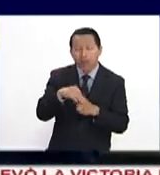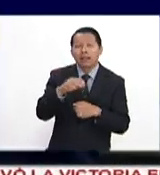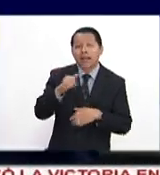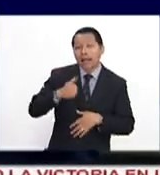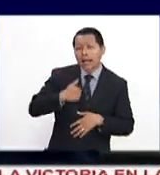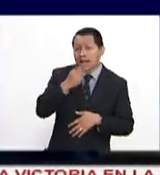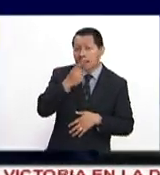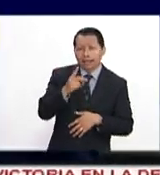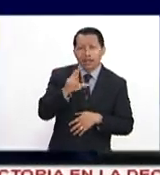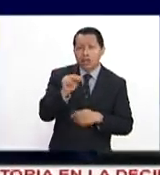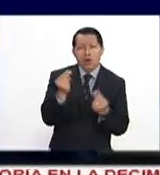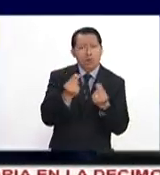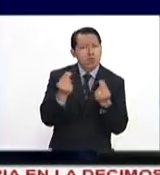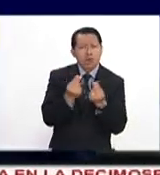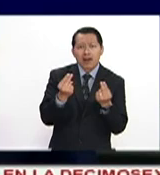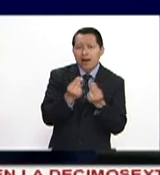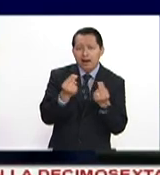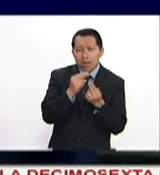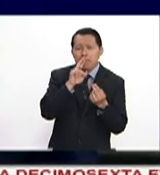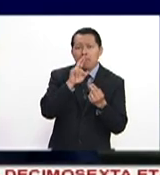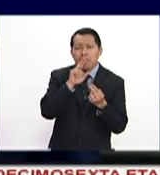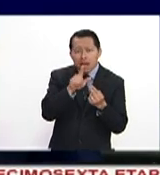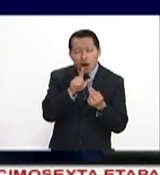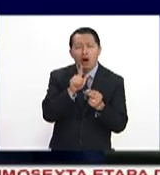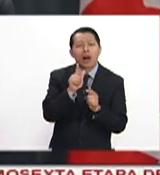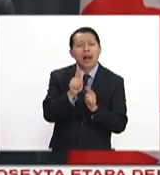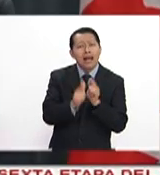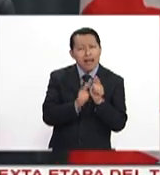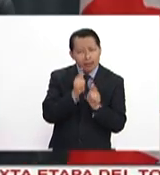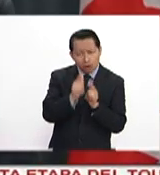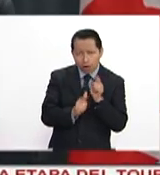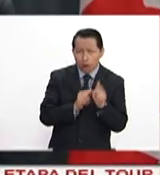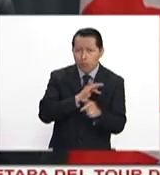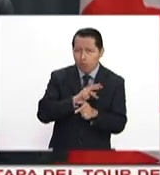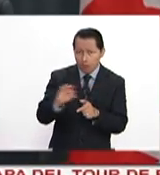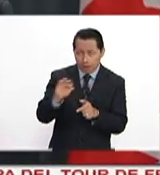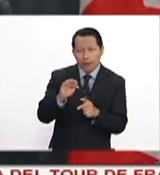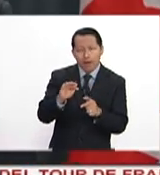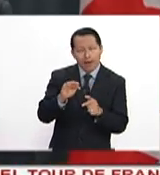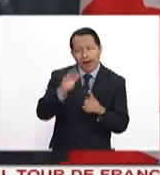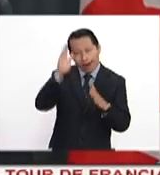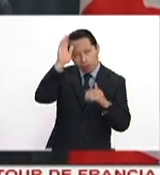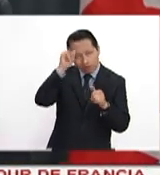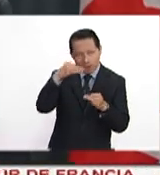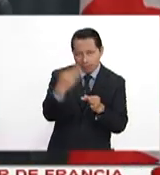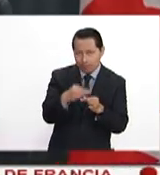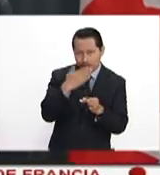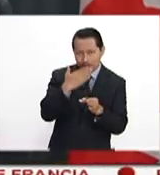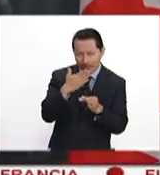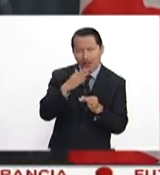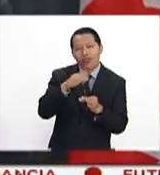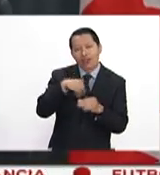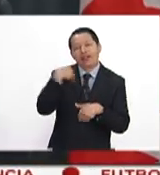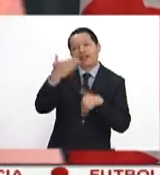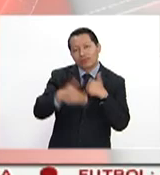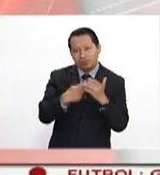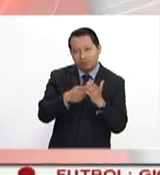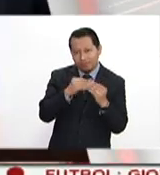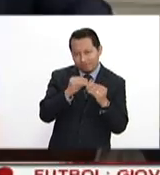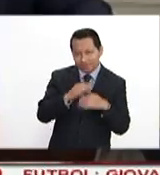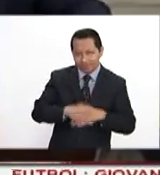dice que no hay urgencia, que ellos prefieren ir despacio para tener un buen acuerdo y no una mala renegociación.